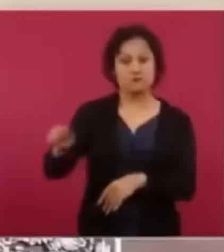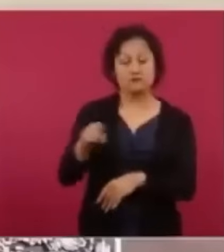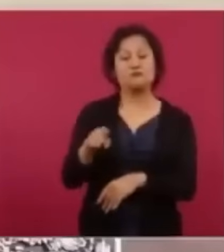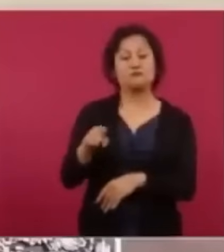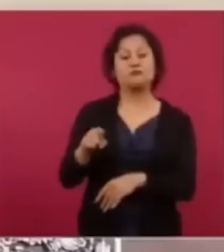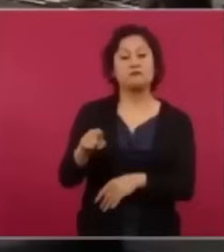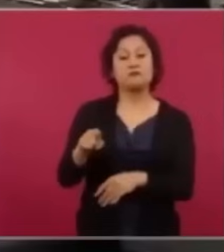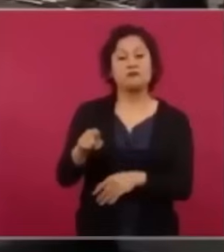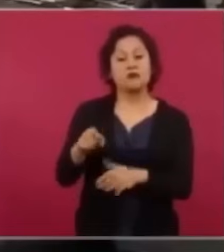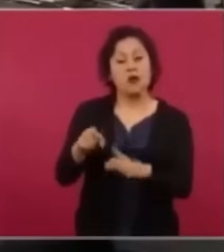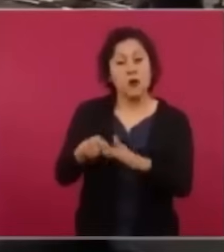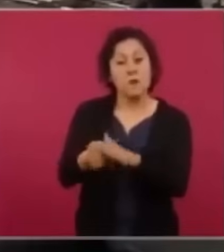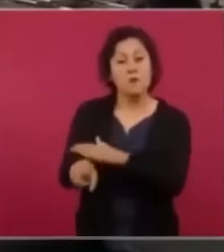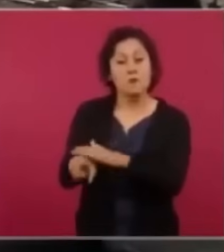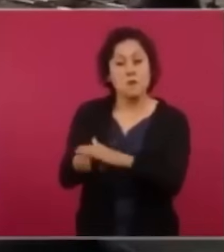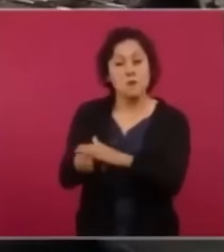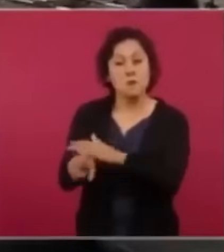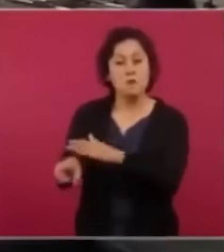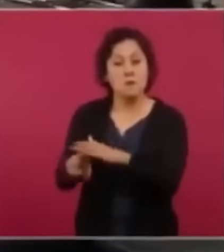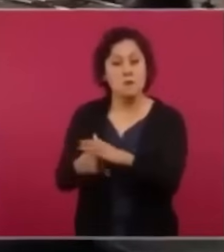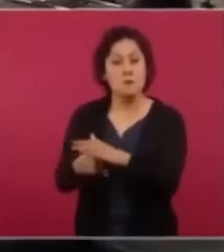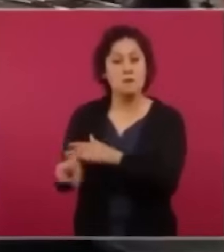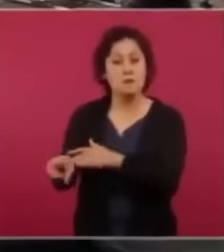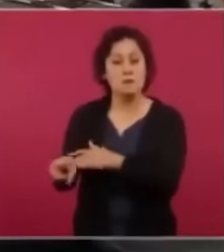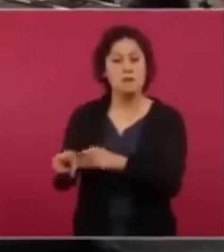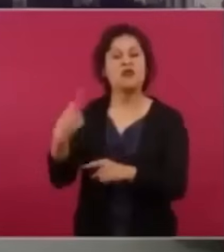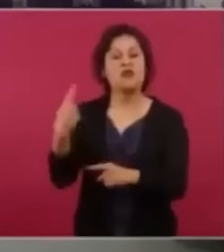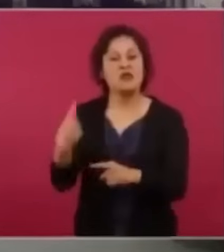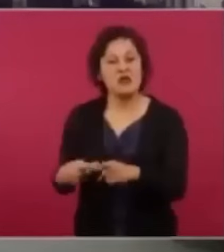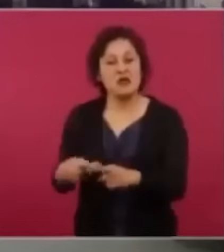el apoyo del gobierno